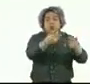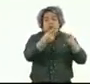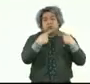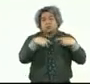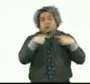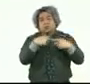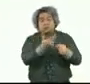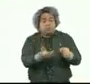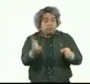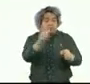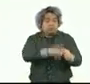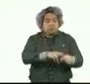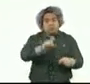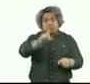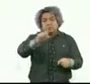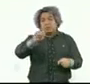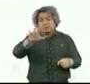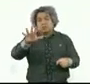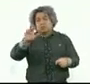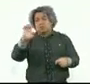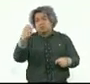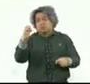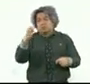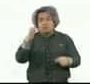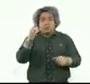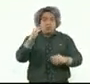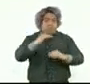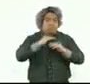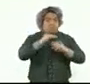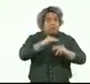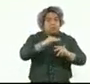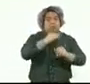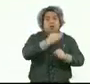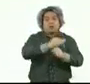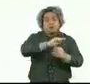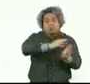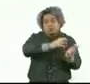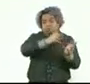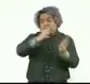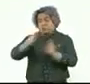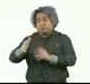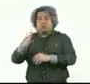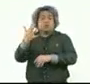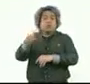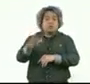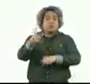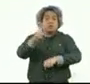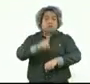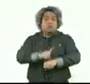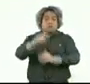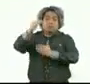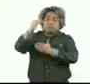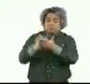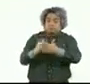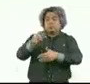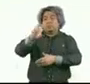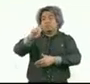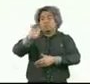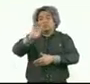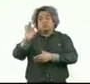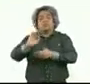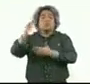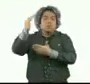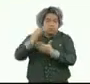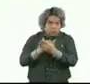llegó el día 25 de enero y desde entonces, ya casi 10 días, tenemos una reducción de cerca del 30% en el número de ingresos